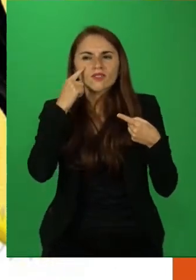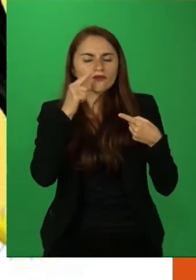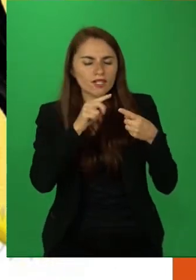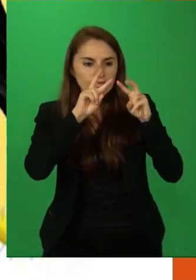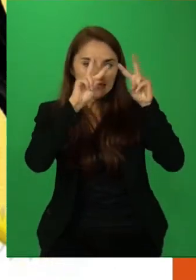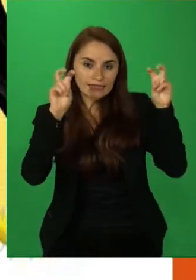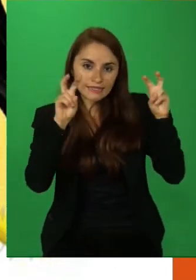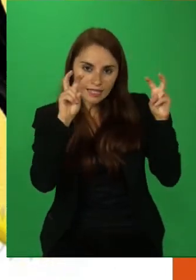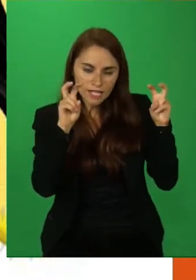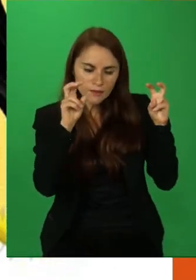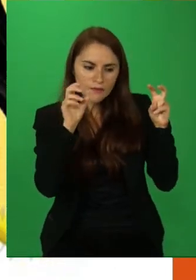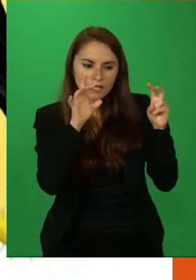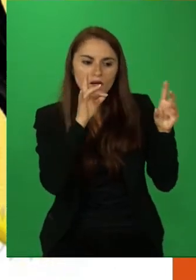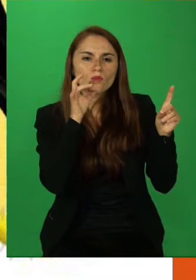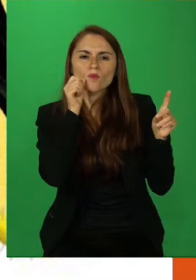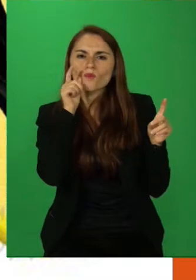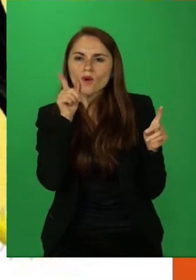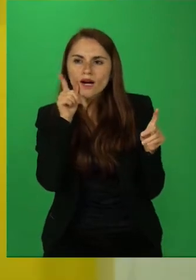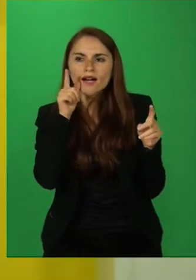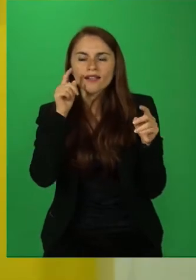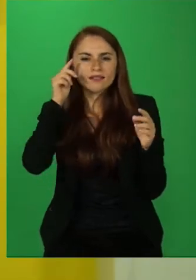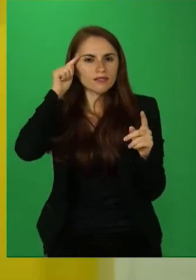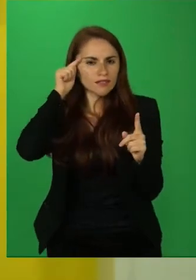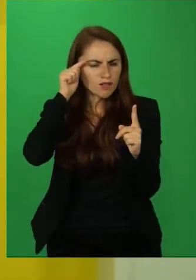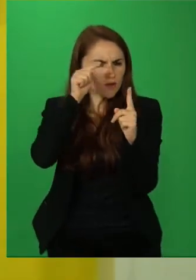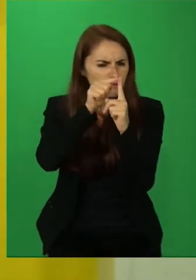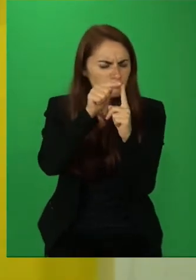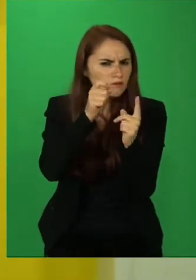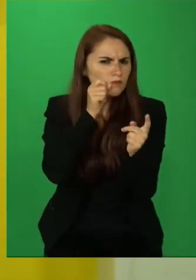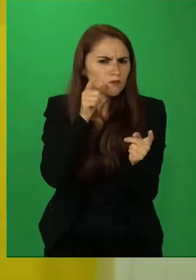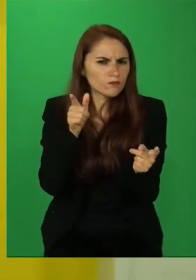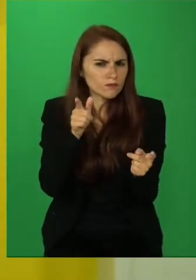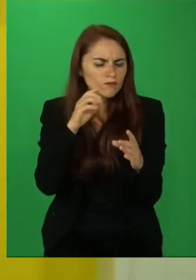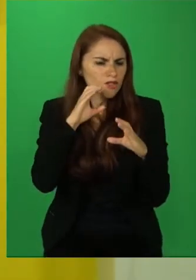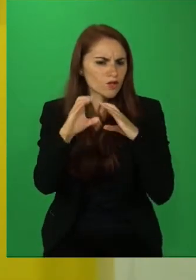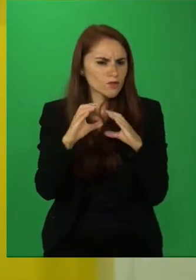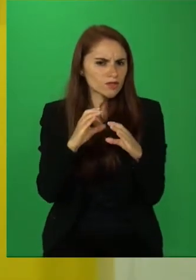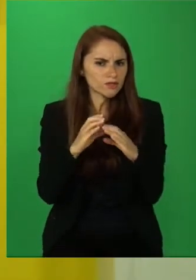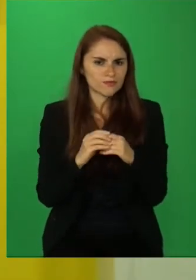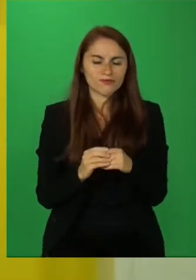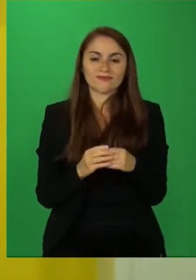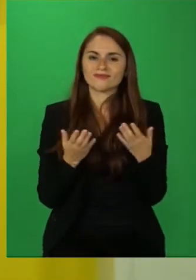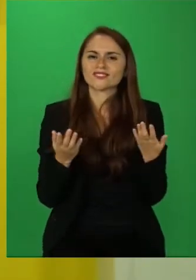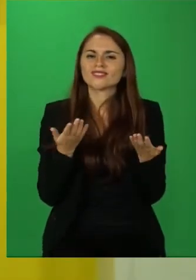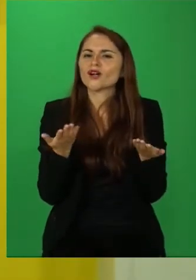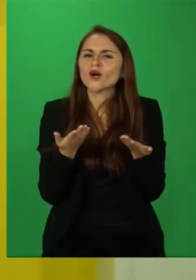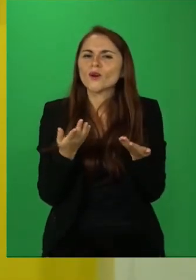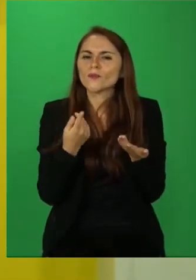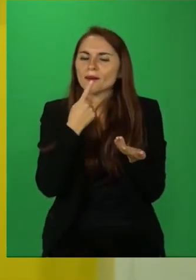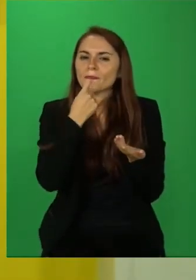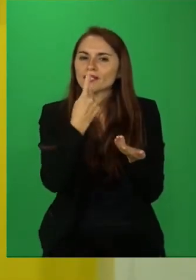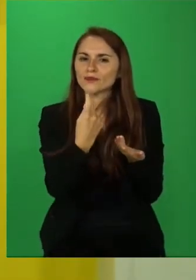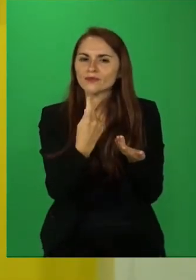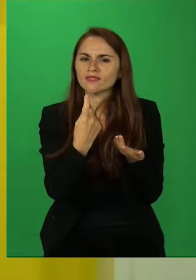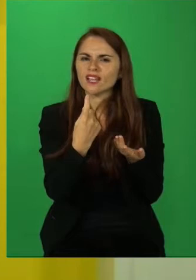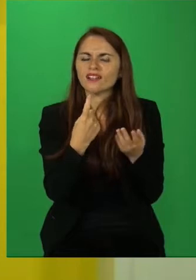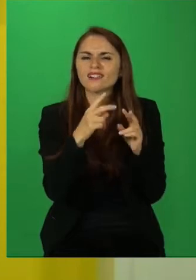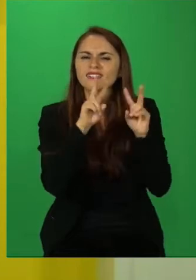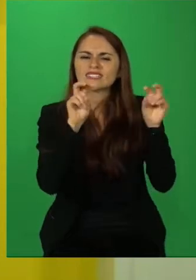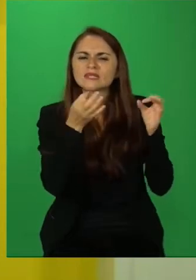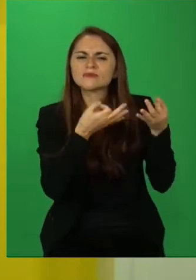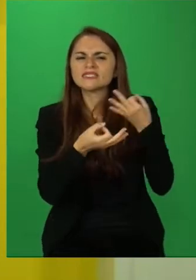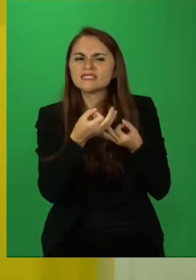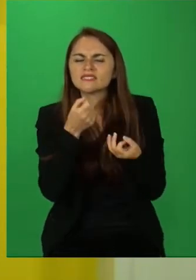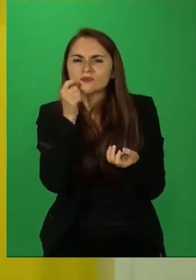tema? Estoy segura, ya te sabes la pregunta clave. ¿De qué se habla? ¿Ya? Y la intención